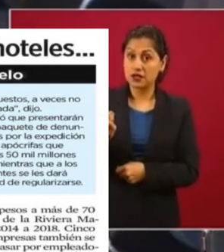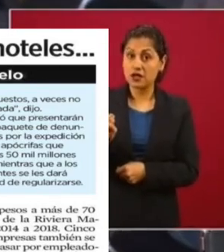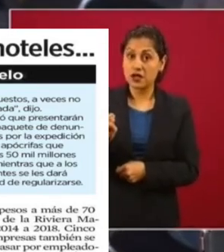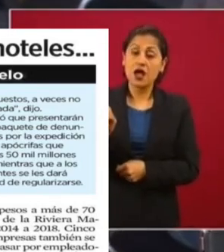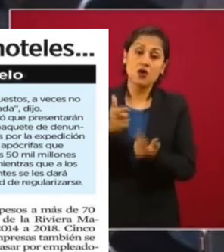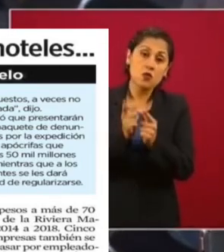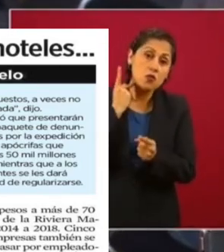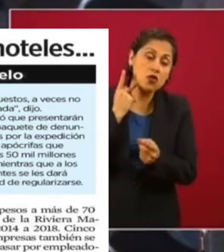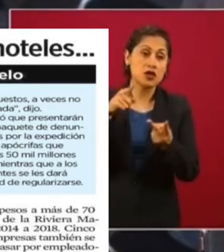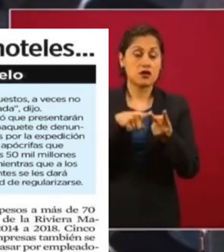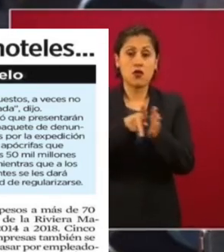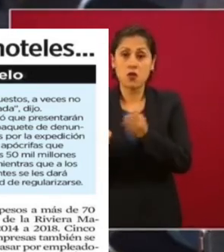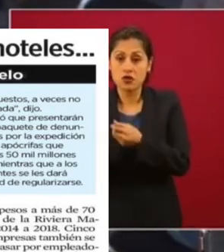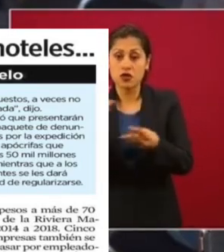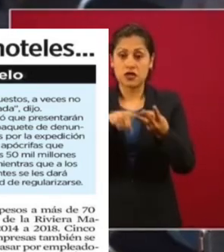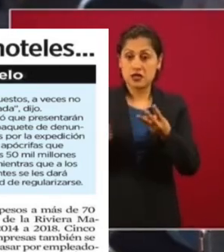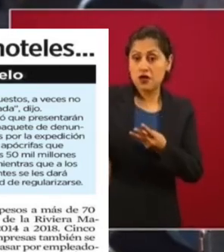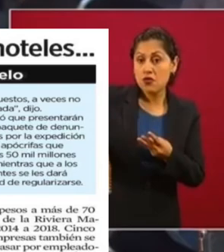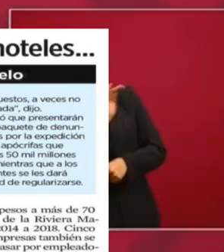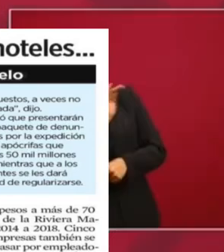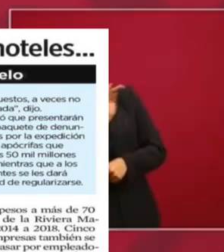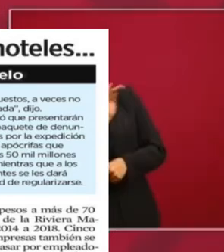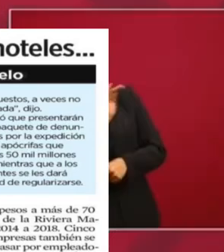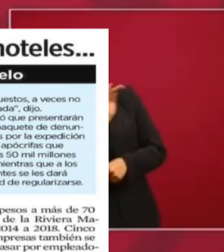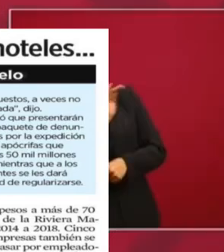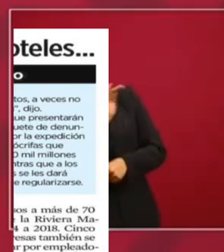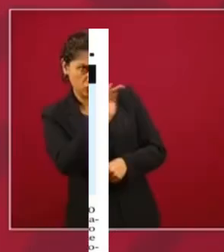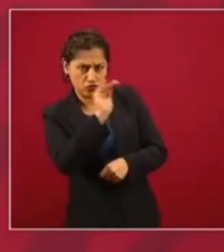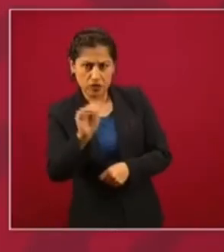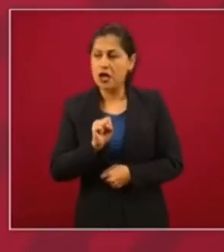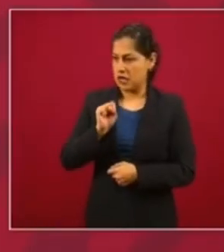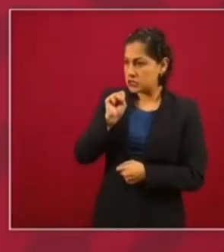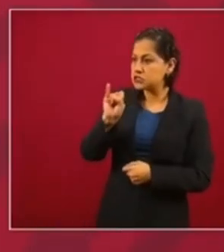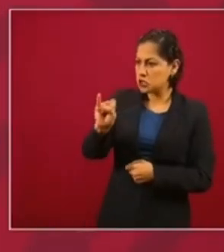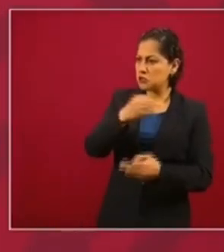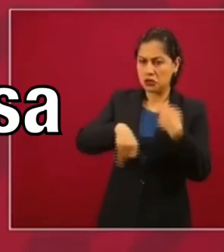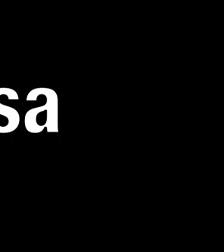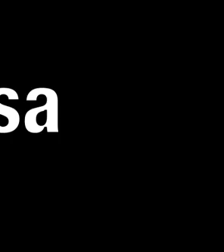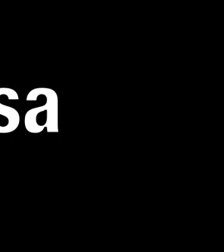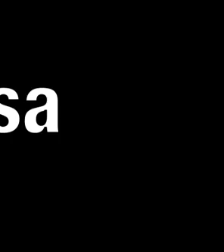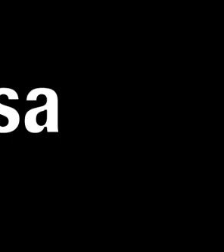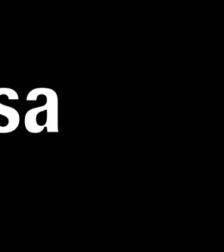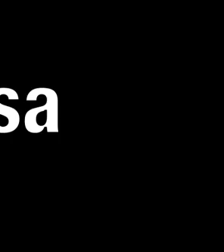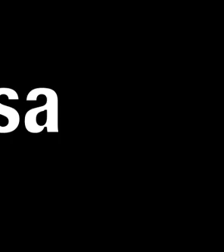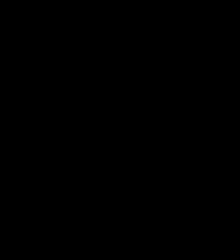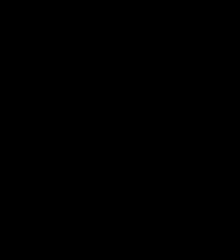funcionarios públicos, gobiernos. Todos ellos van a ser requeridos. No hay impunidad.